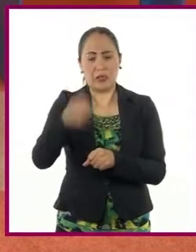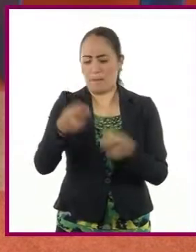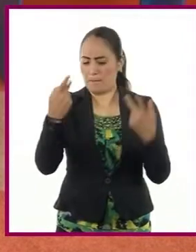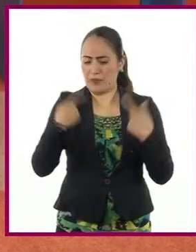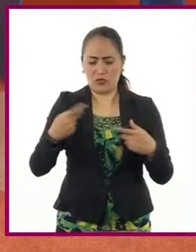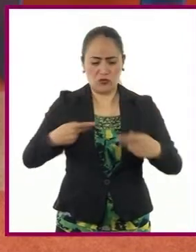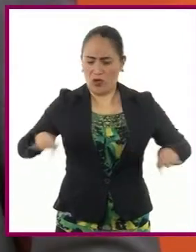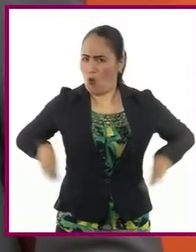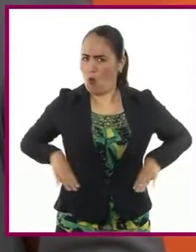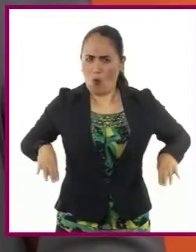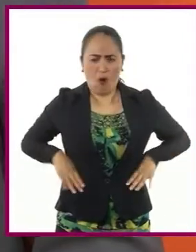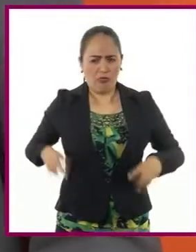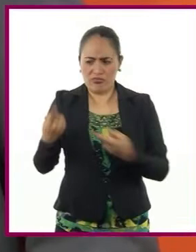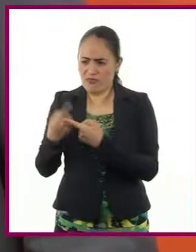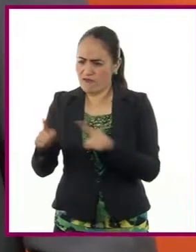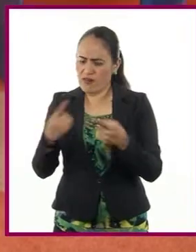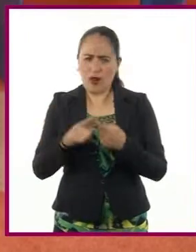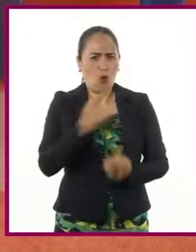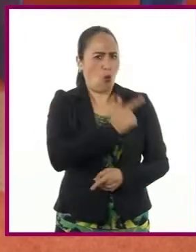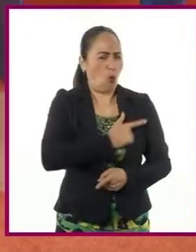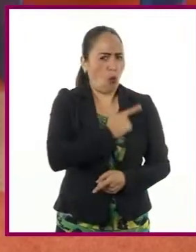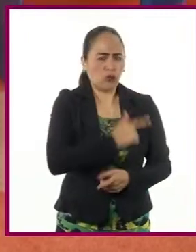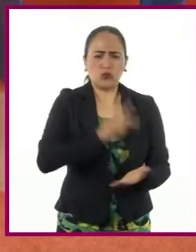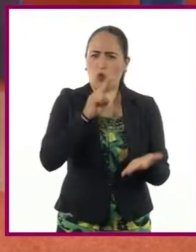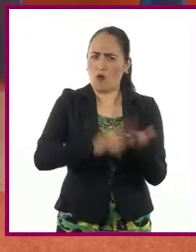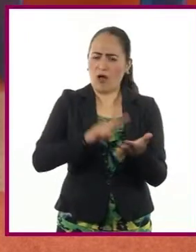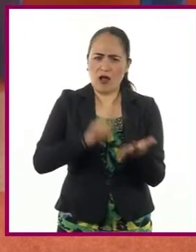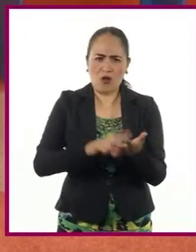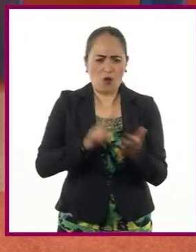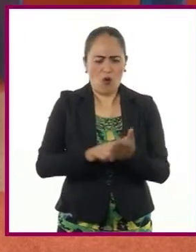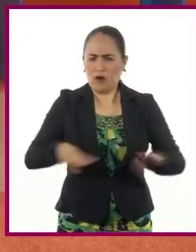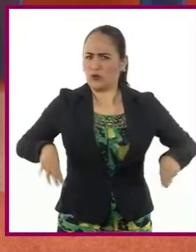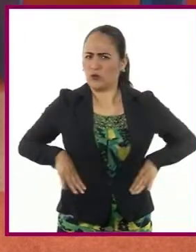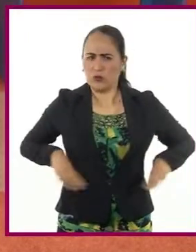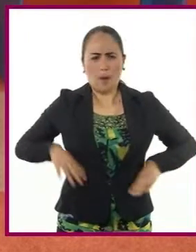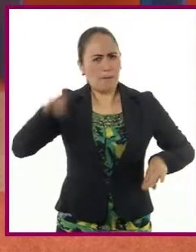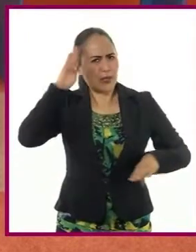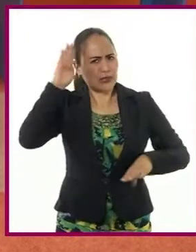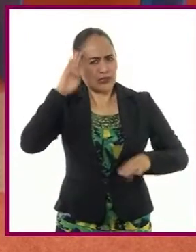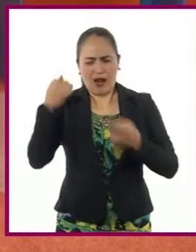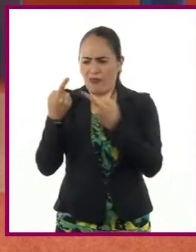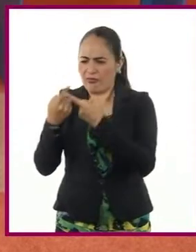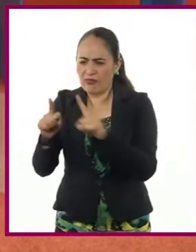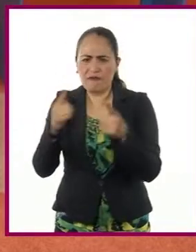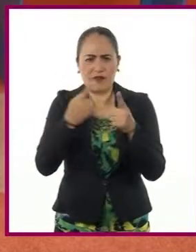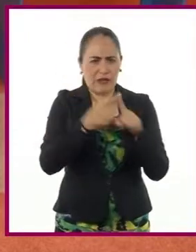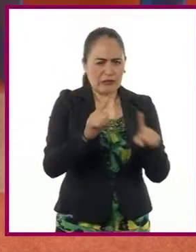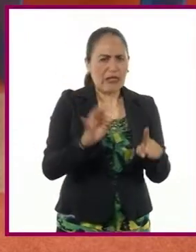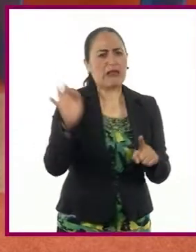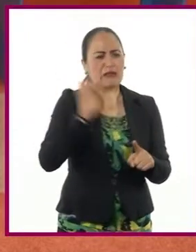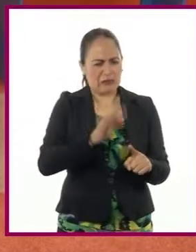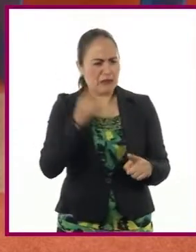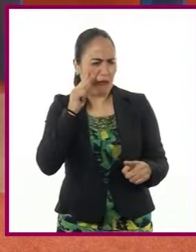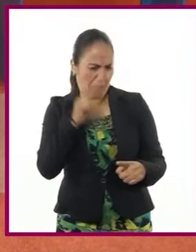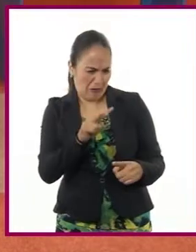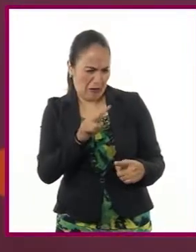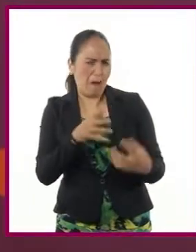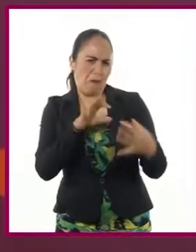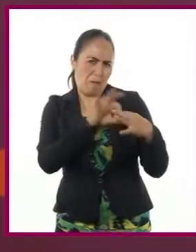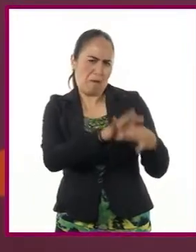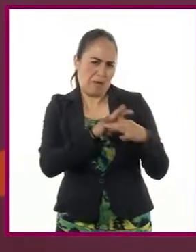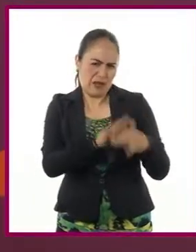personas, cada una con gustos, valores o formas de ser y pensar que pueden o no ser compatibles con la